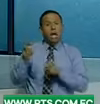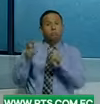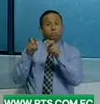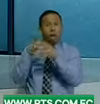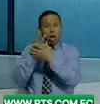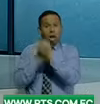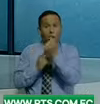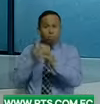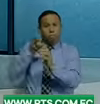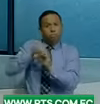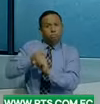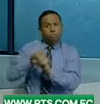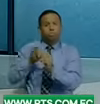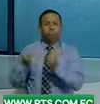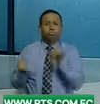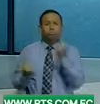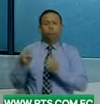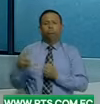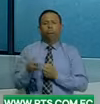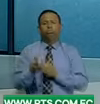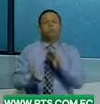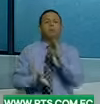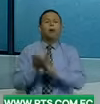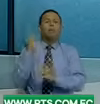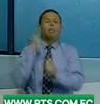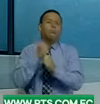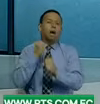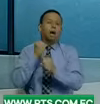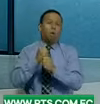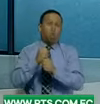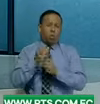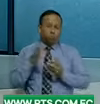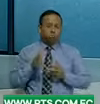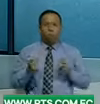Cantón Naranjal cuando fueron impactados por un volquete.